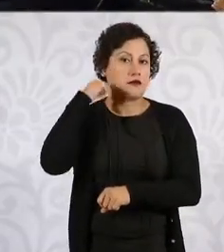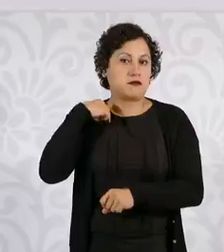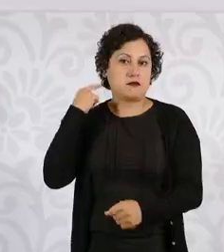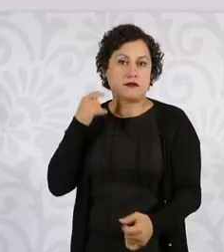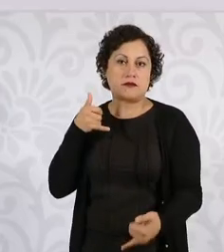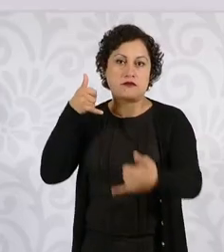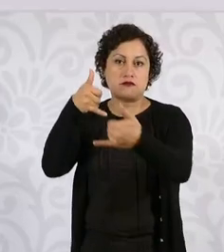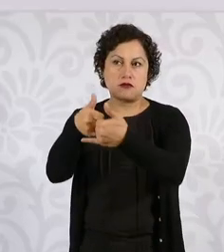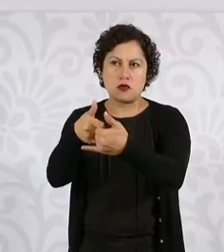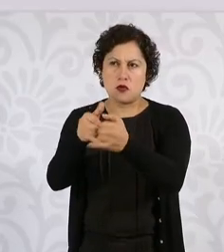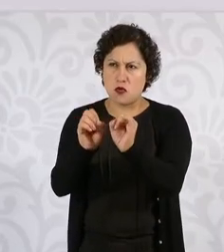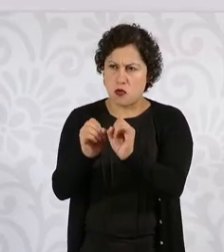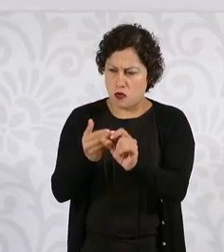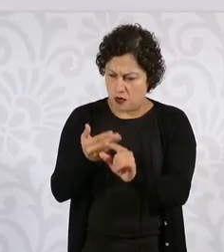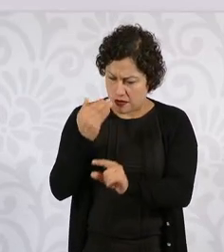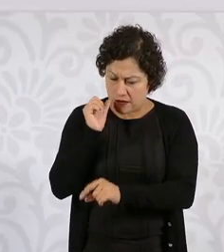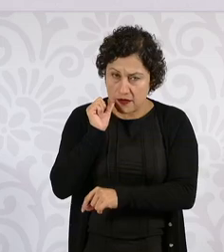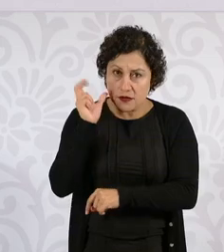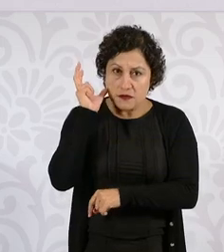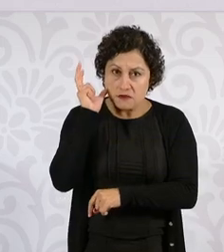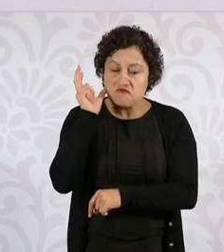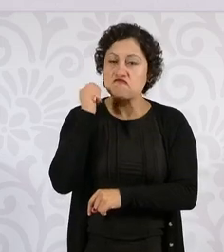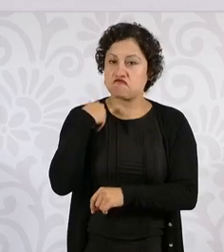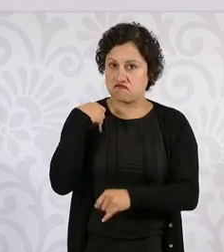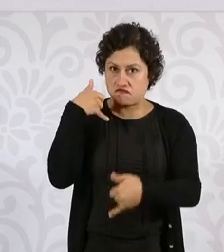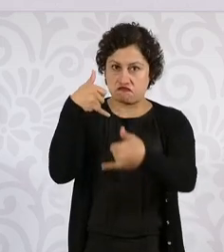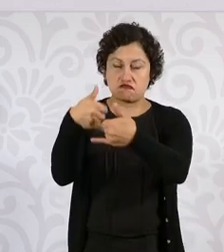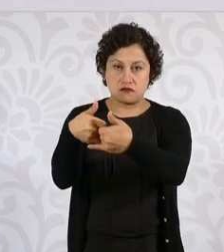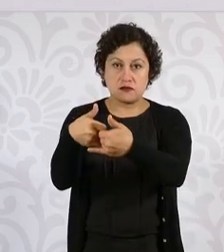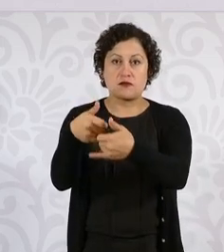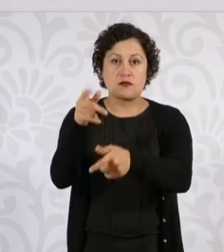o antes de ayer hablé con ella,